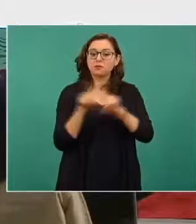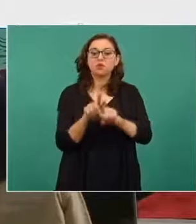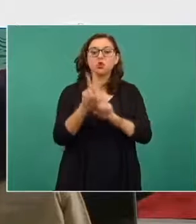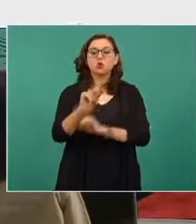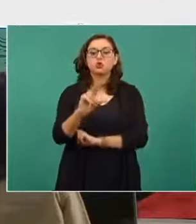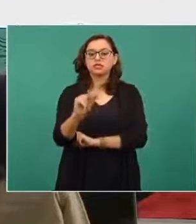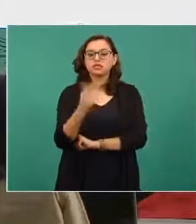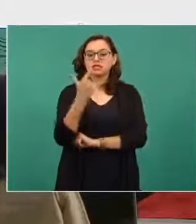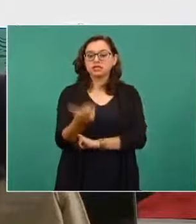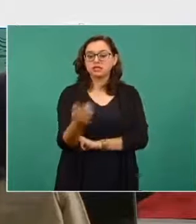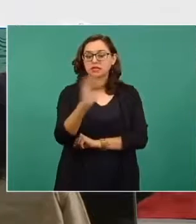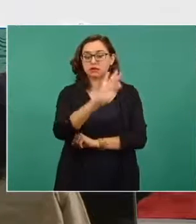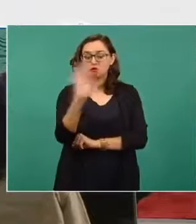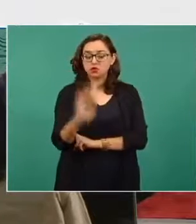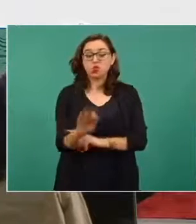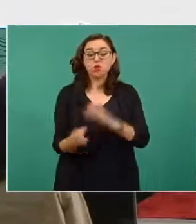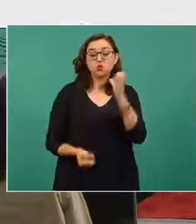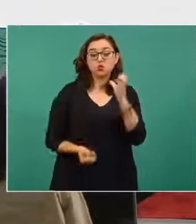¡Gracias!